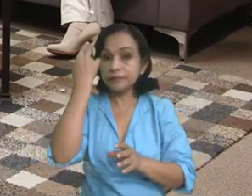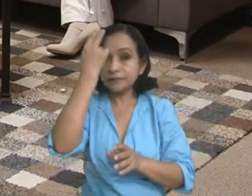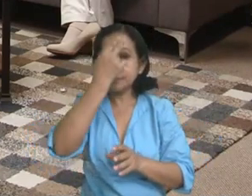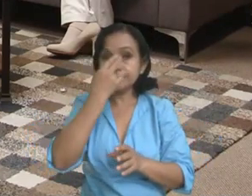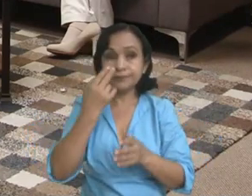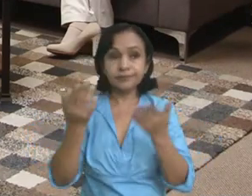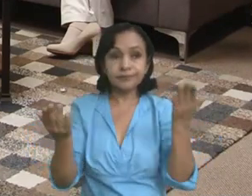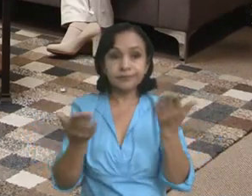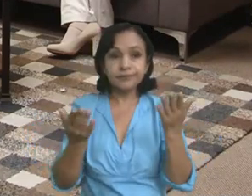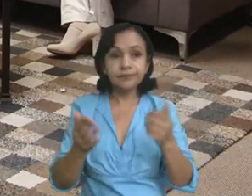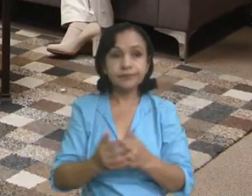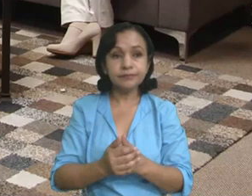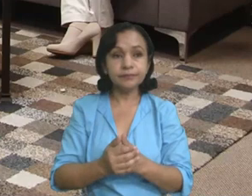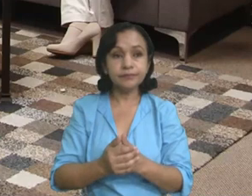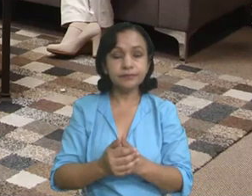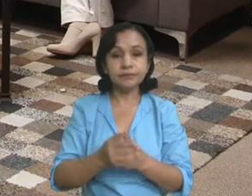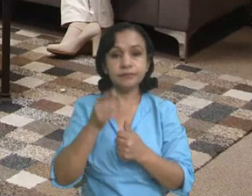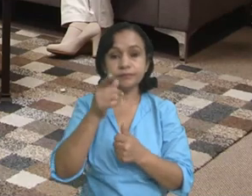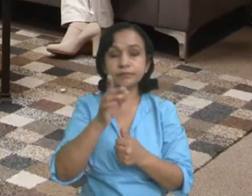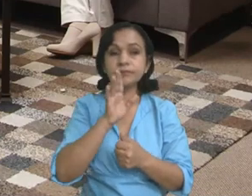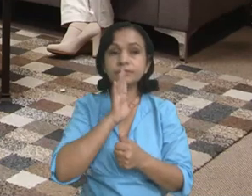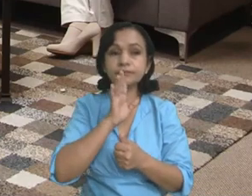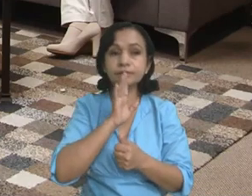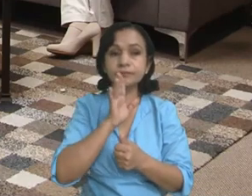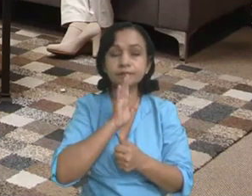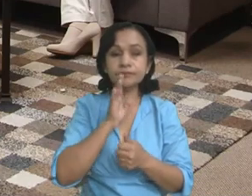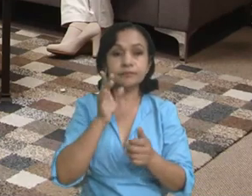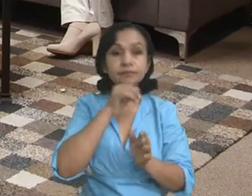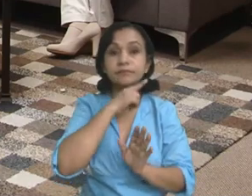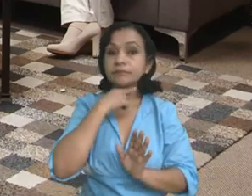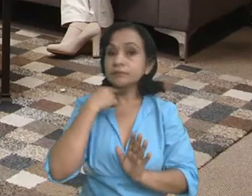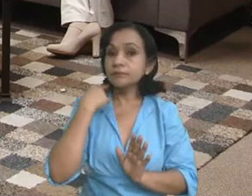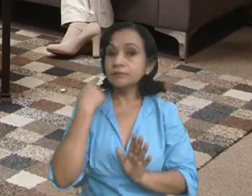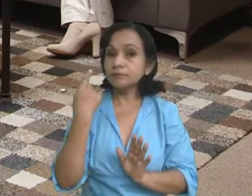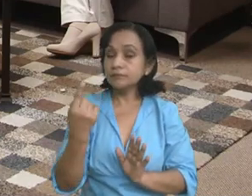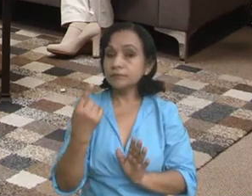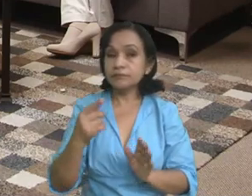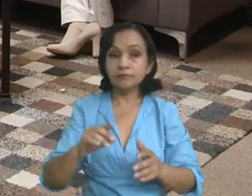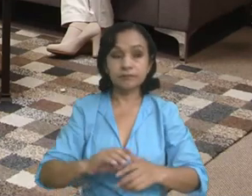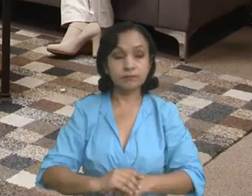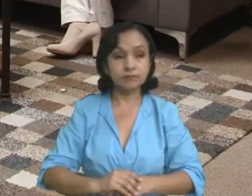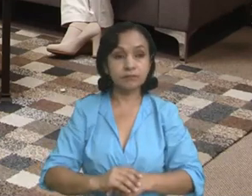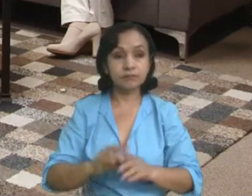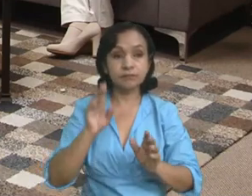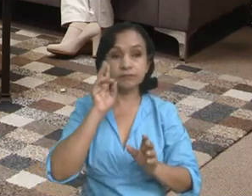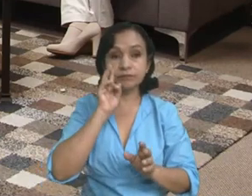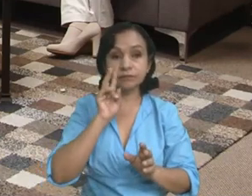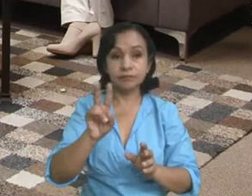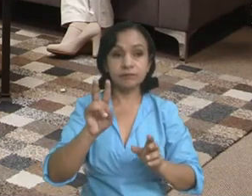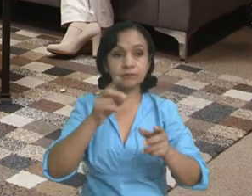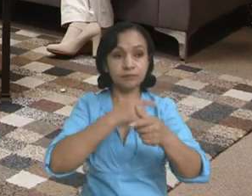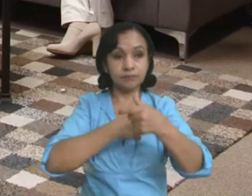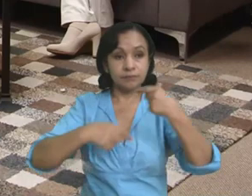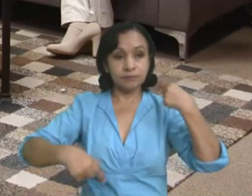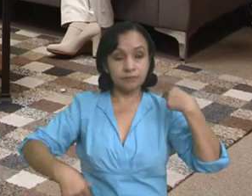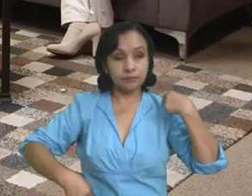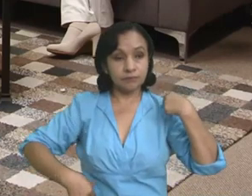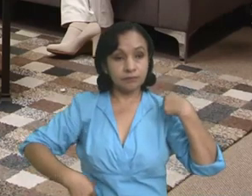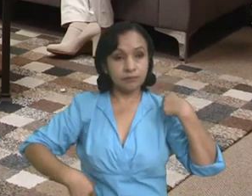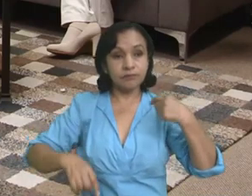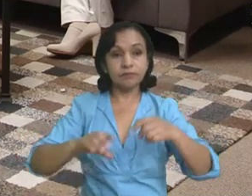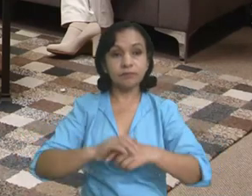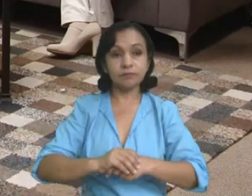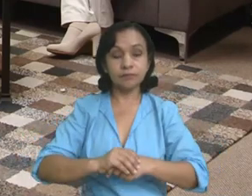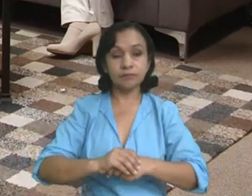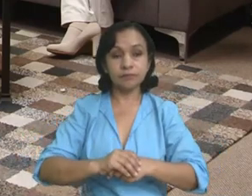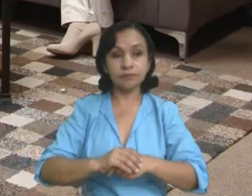porque, vaya, tras cámara usted hacía un comentario, pero que también es una realidad. Vimos al presidente de cierto país, de una potencia